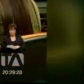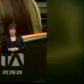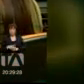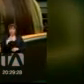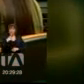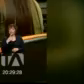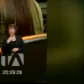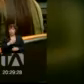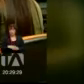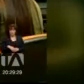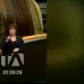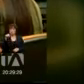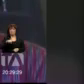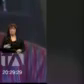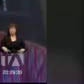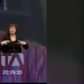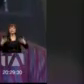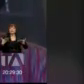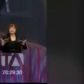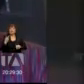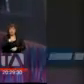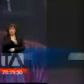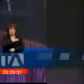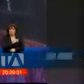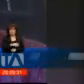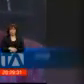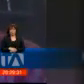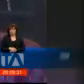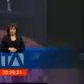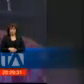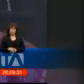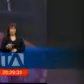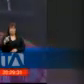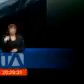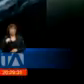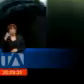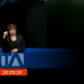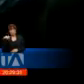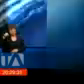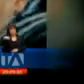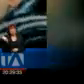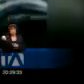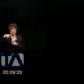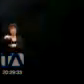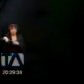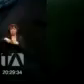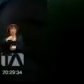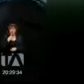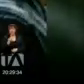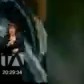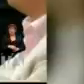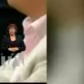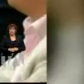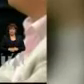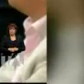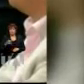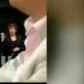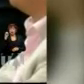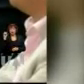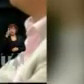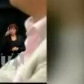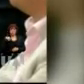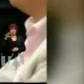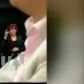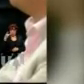de peculado, vive en España. A la extradición tengo que ir, obviamente. Mientras que en octubre del 2018 fuimos testigos de